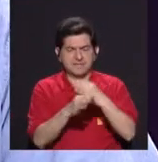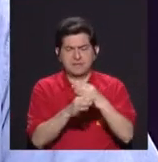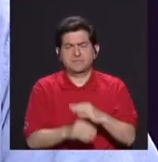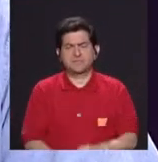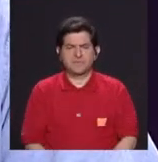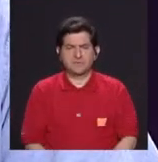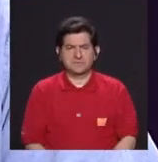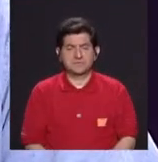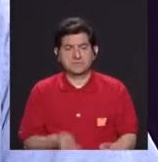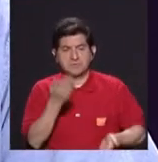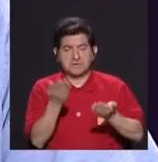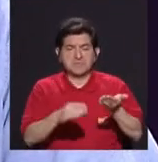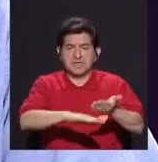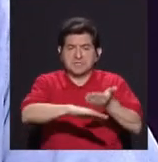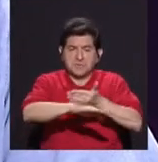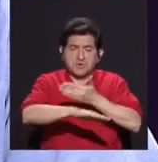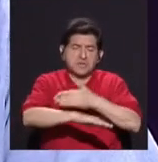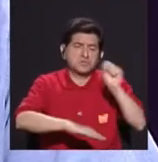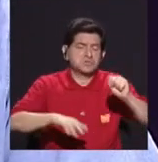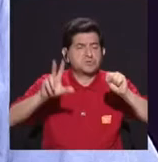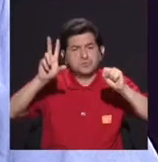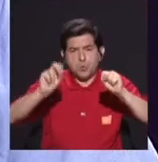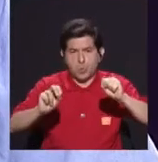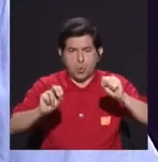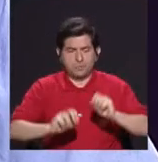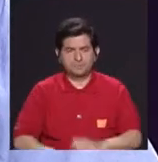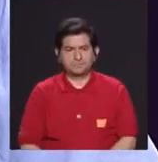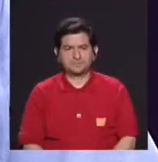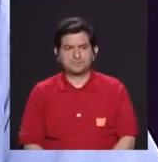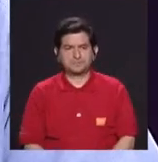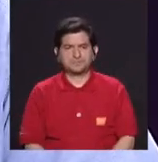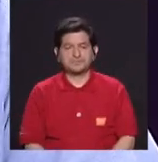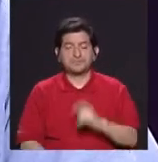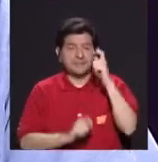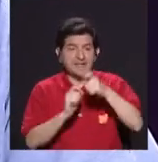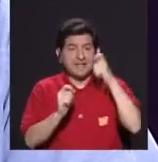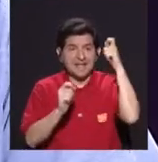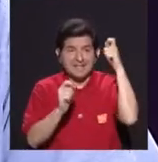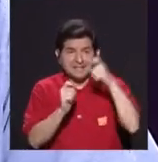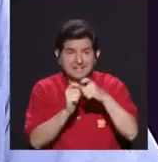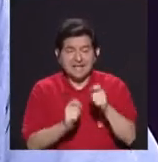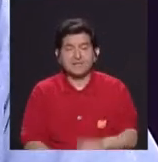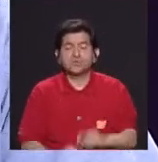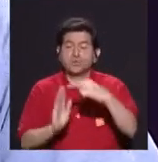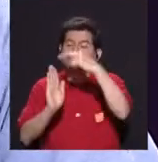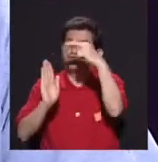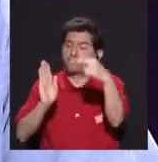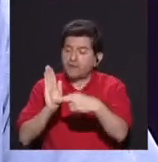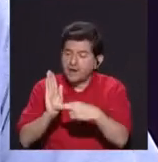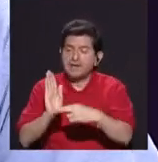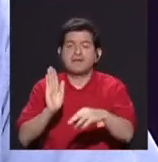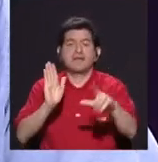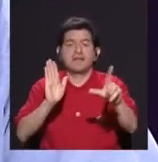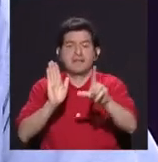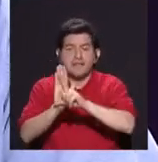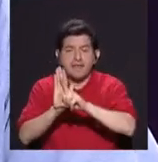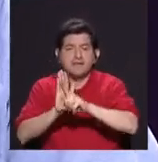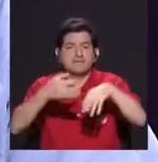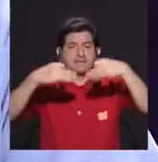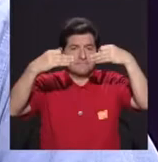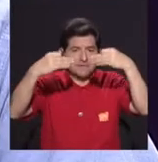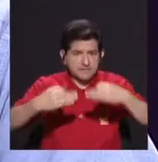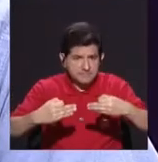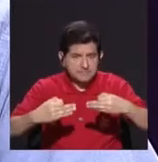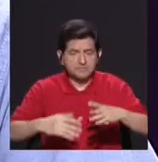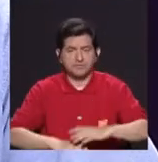si algo está avanzando o no en términos duros hay reglamentaciones hay leyes hay decretos